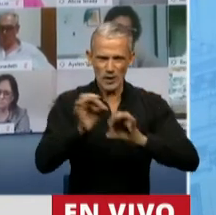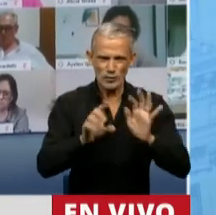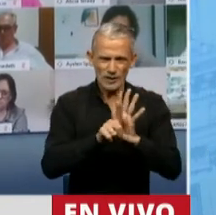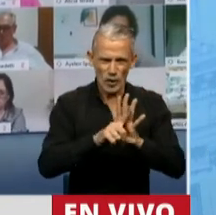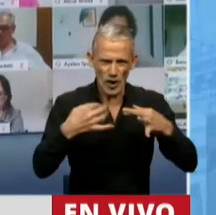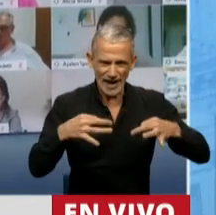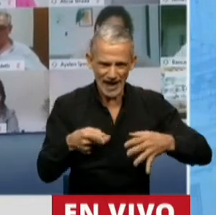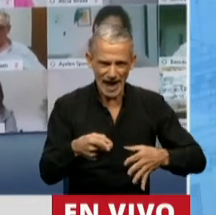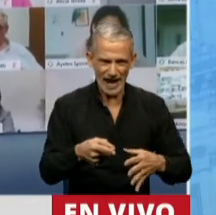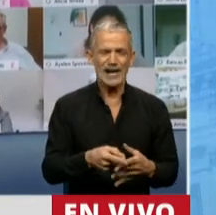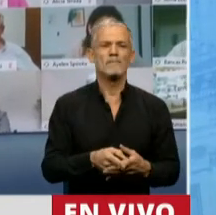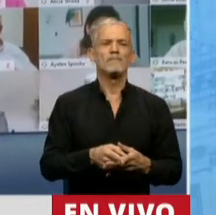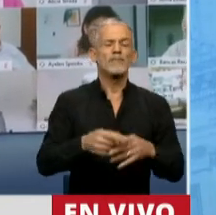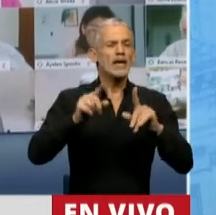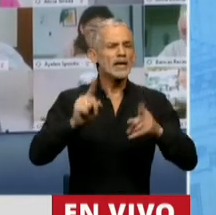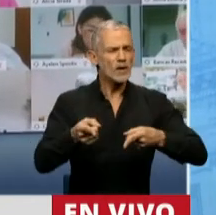obstante ello,